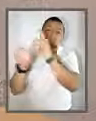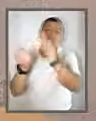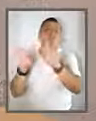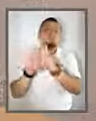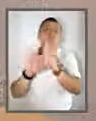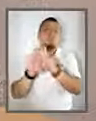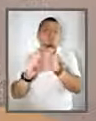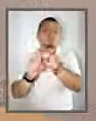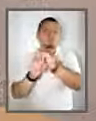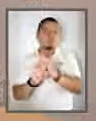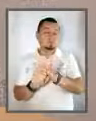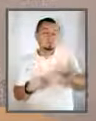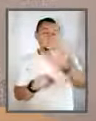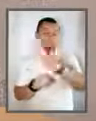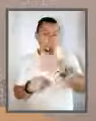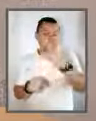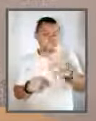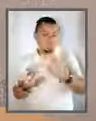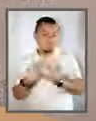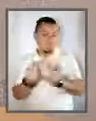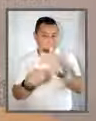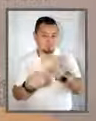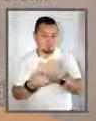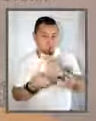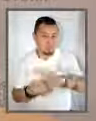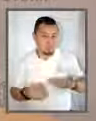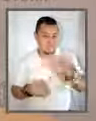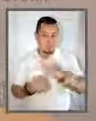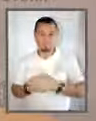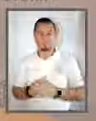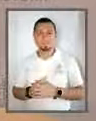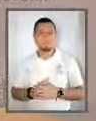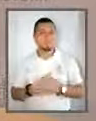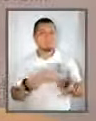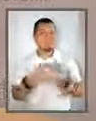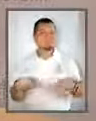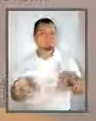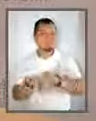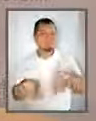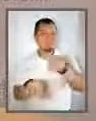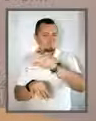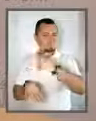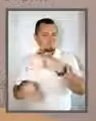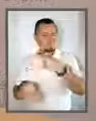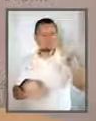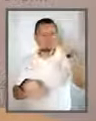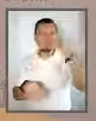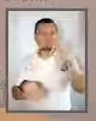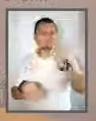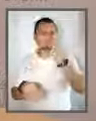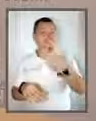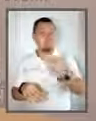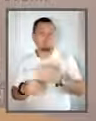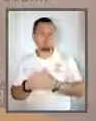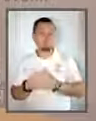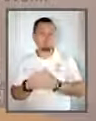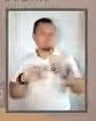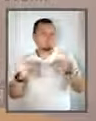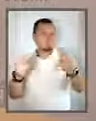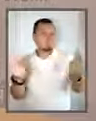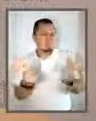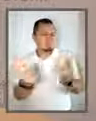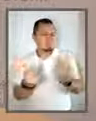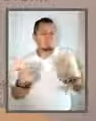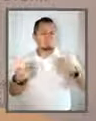circulando el virus en nuestro estado. Es importante decir que necesitamos